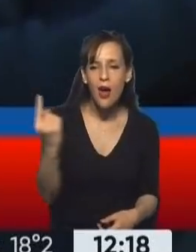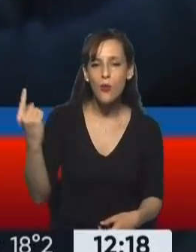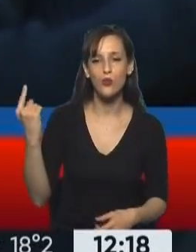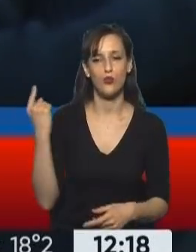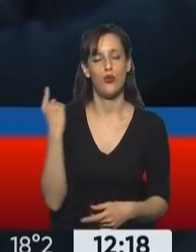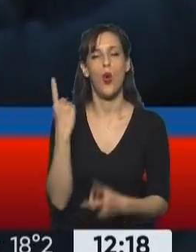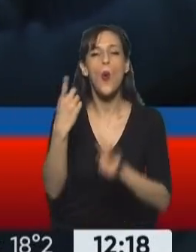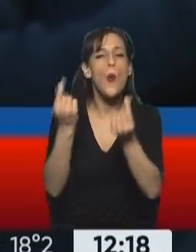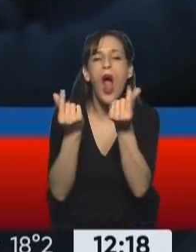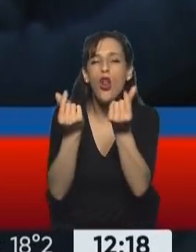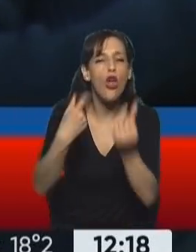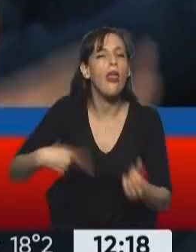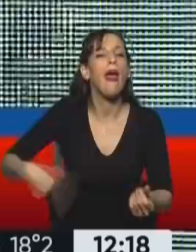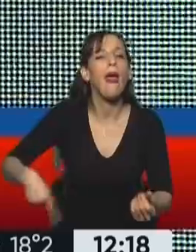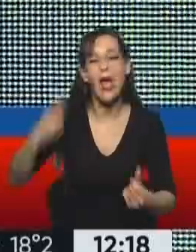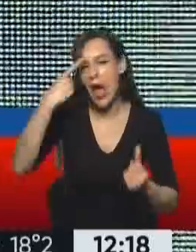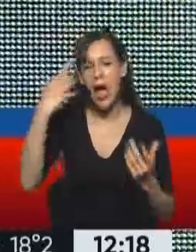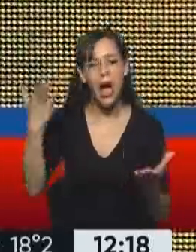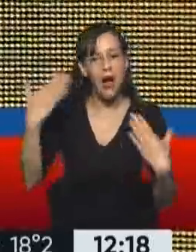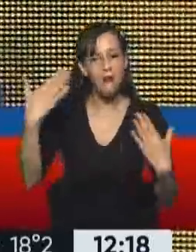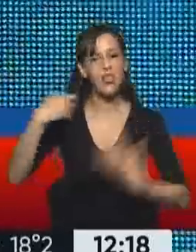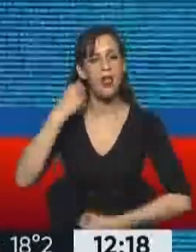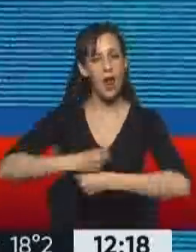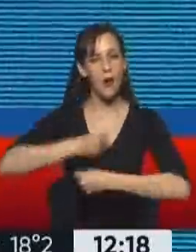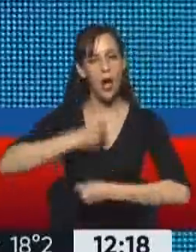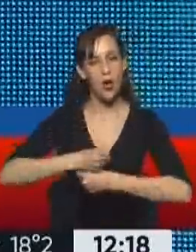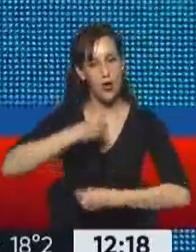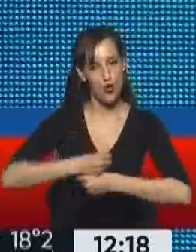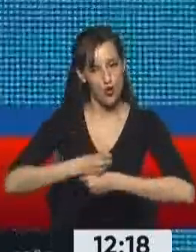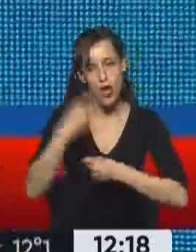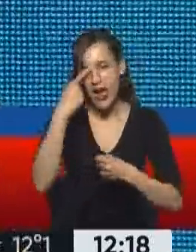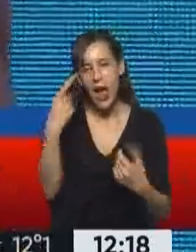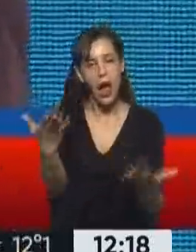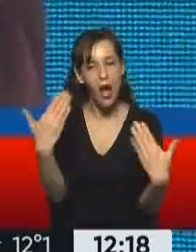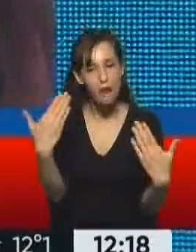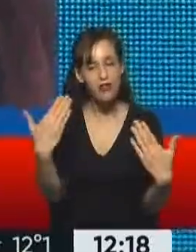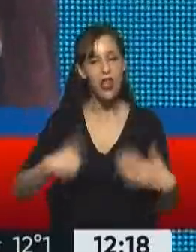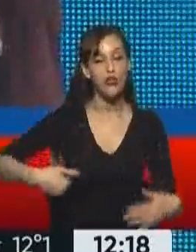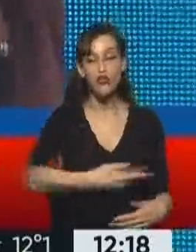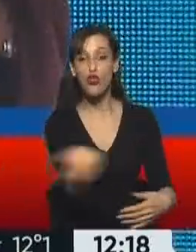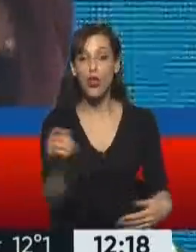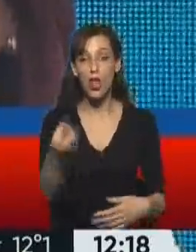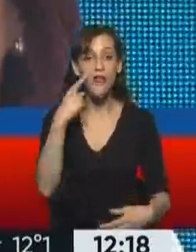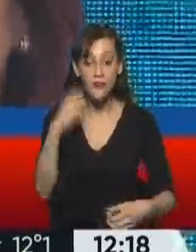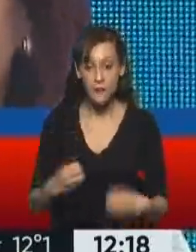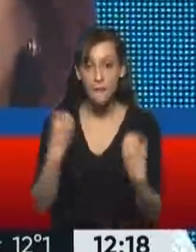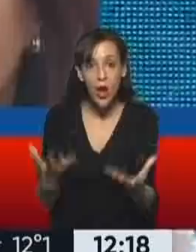la capacidad de gestión, la capacidad de poder hacer que nuestra sociedad viva mejor.